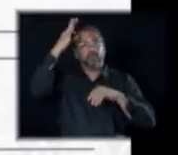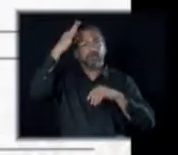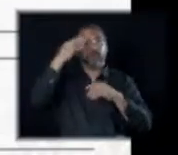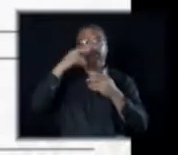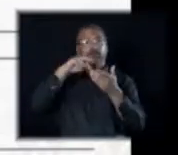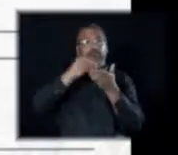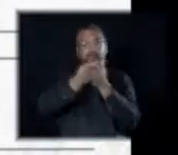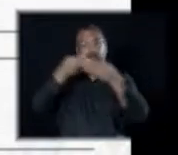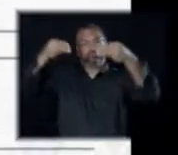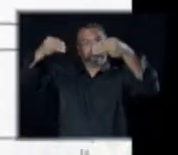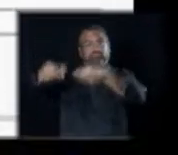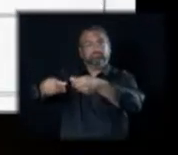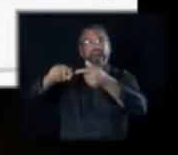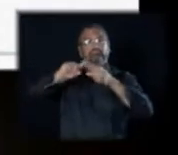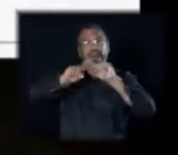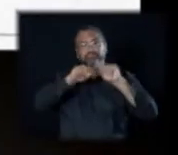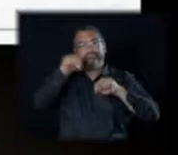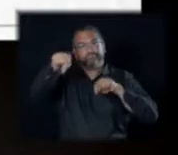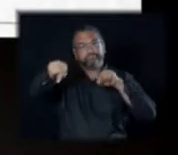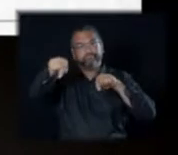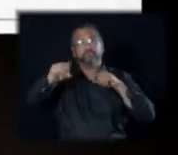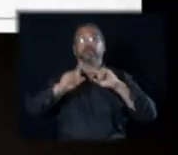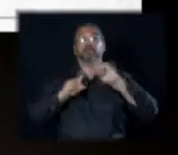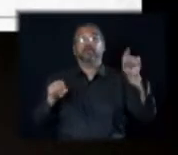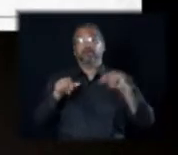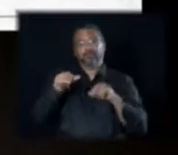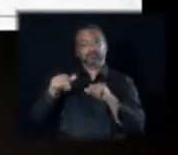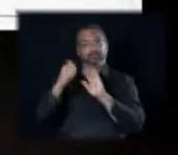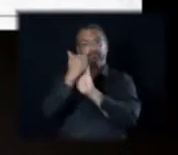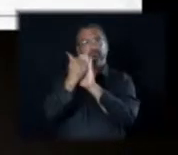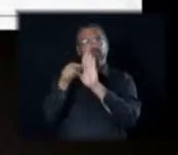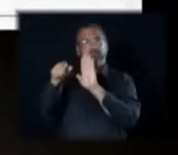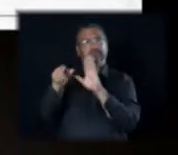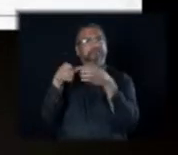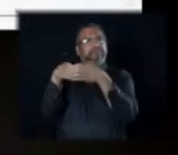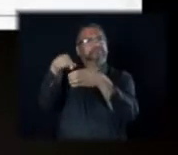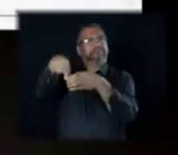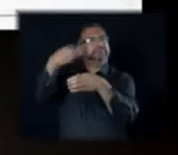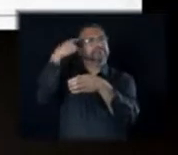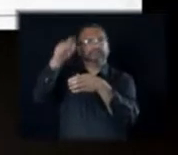operar el plan de reforma del gobierno.